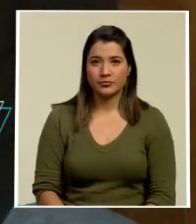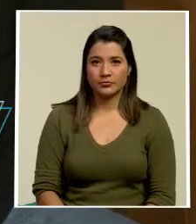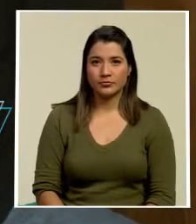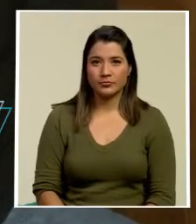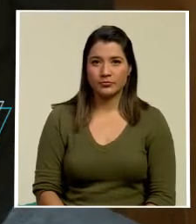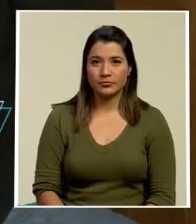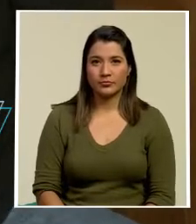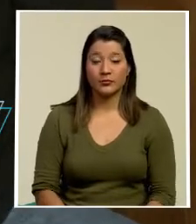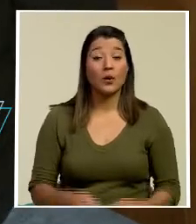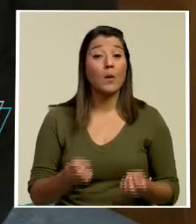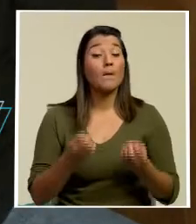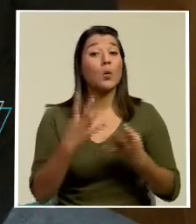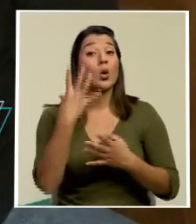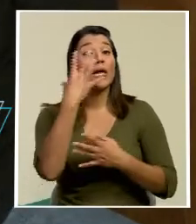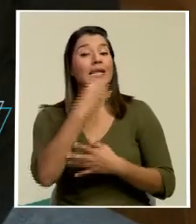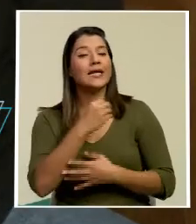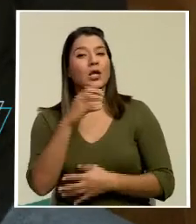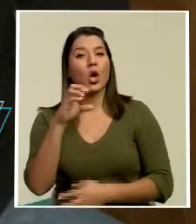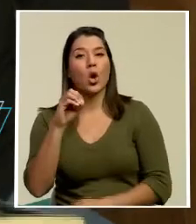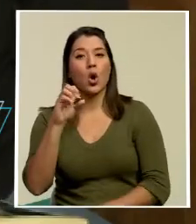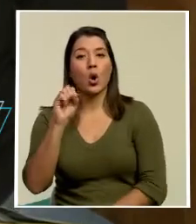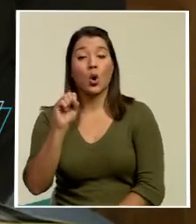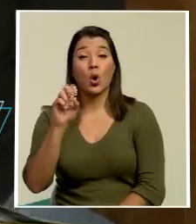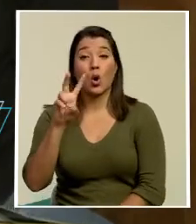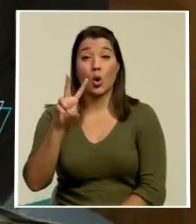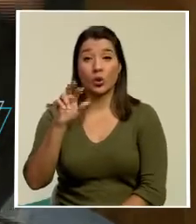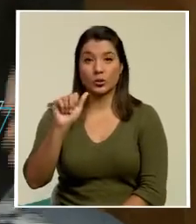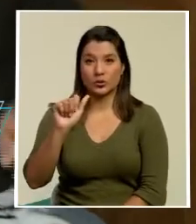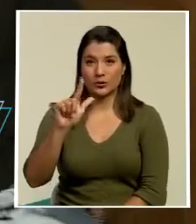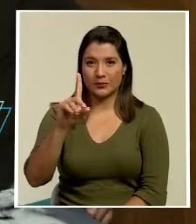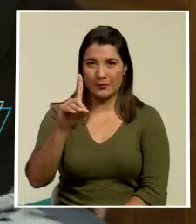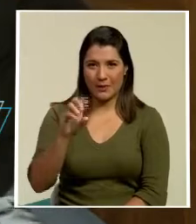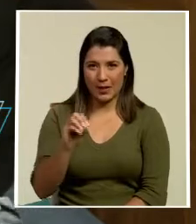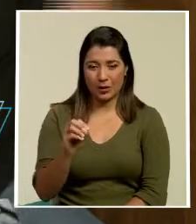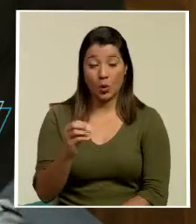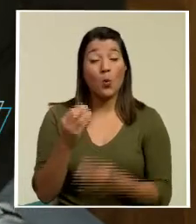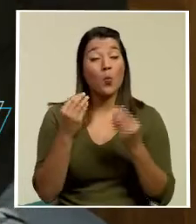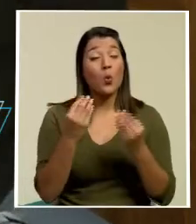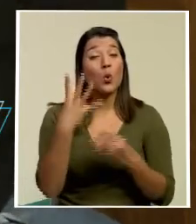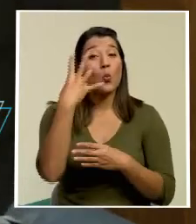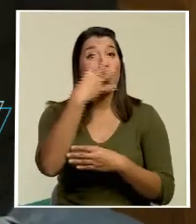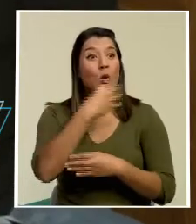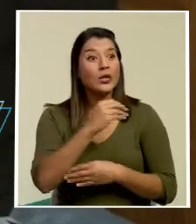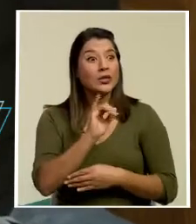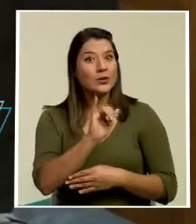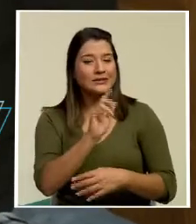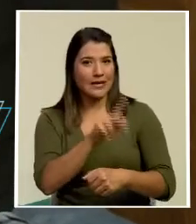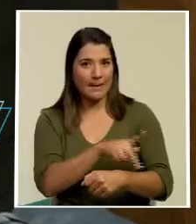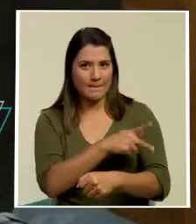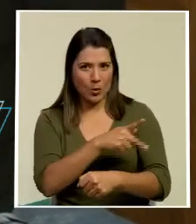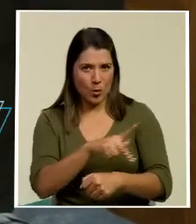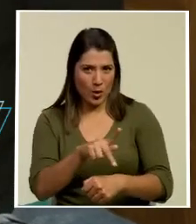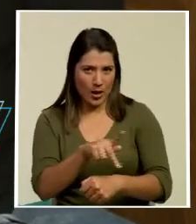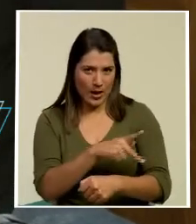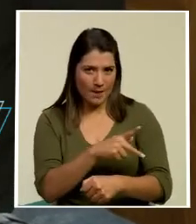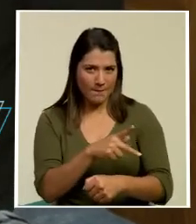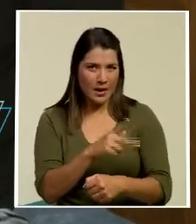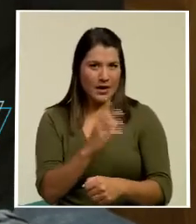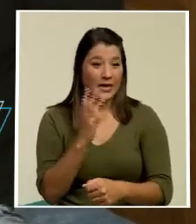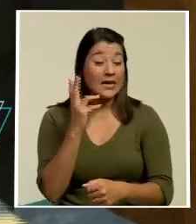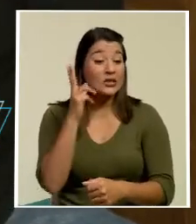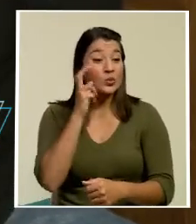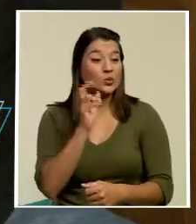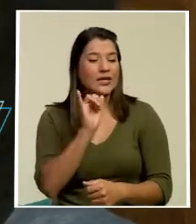Qué lindo, Osvaldo. Qué lindo escucharte y qué lindo escuchar esa palabra